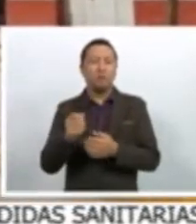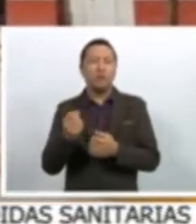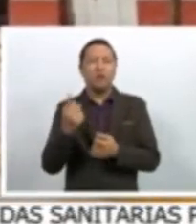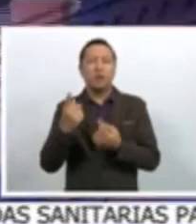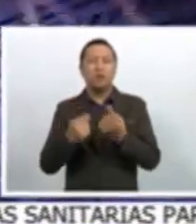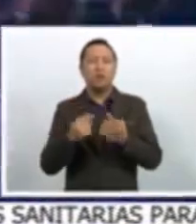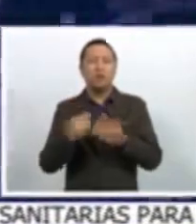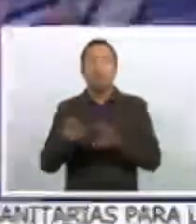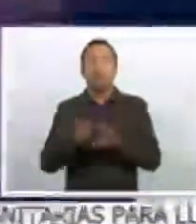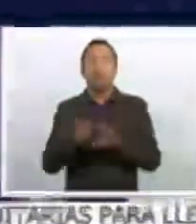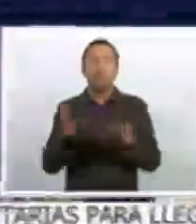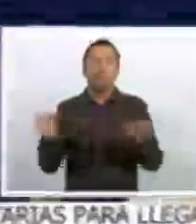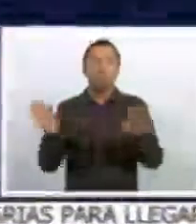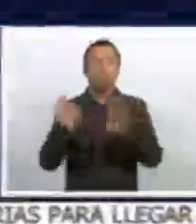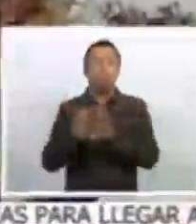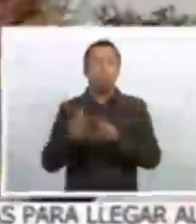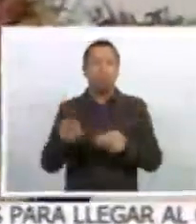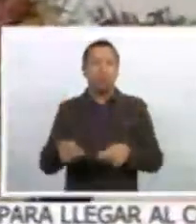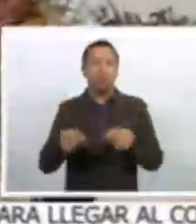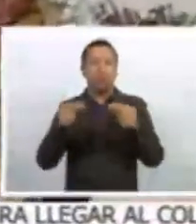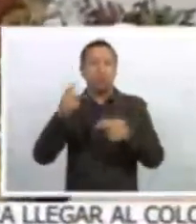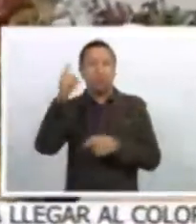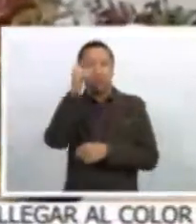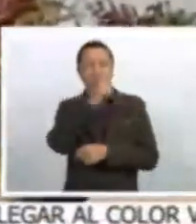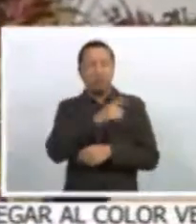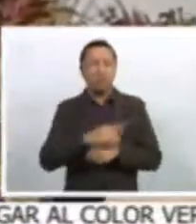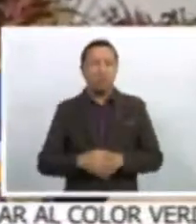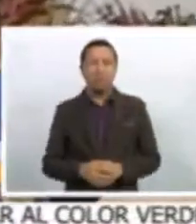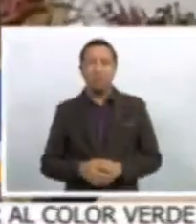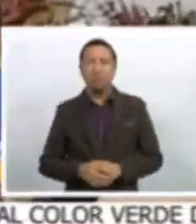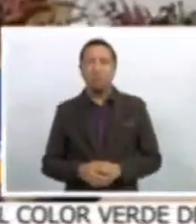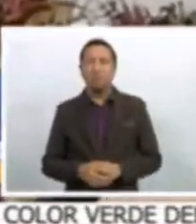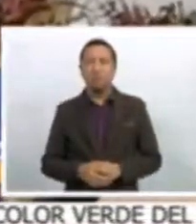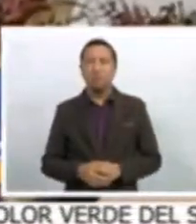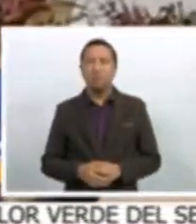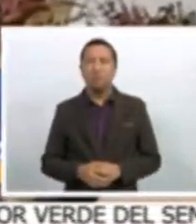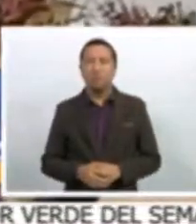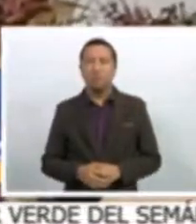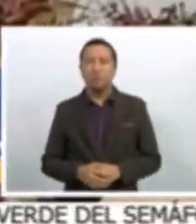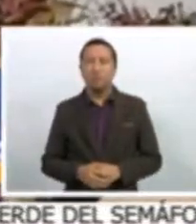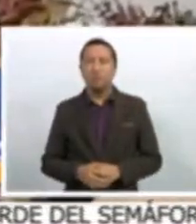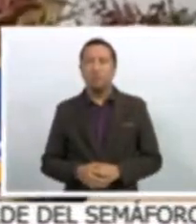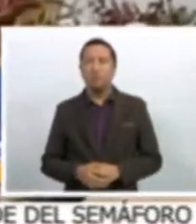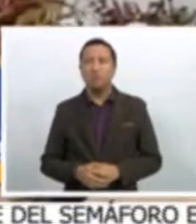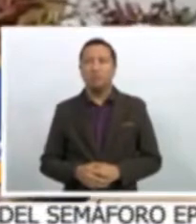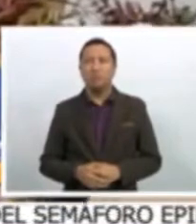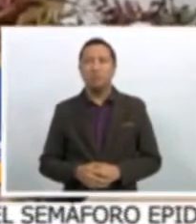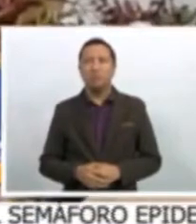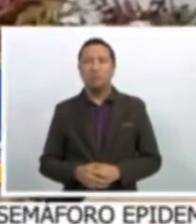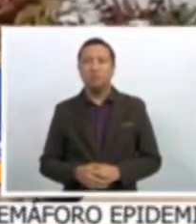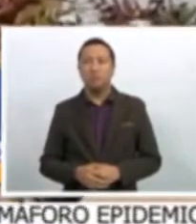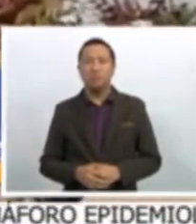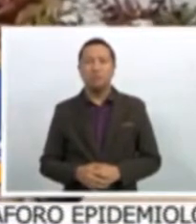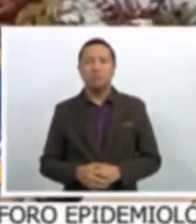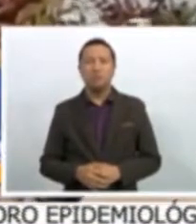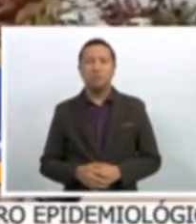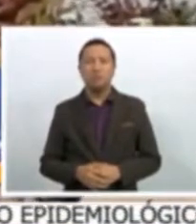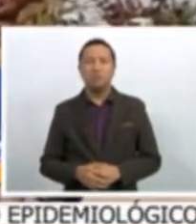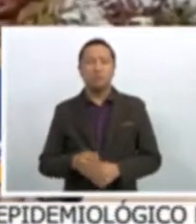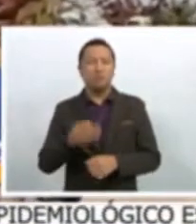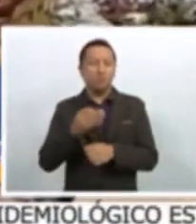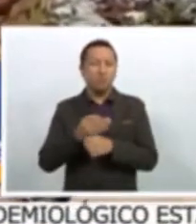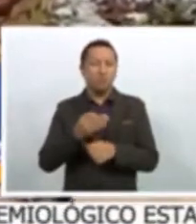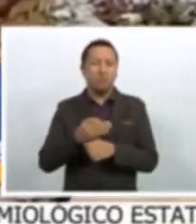haber permanecido cerrados. Bueno, en este caso, hablando en el sentido comercial, creo que todos